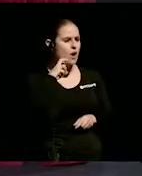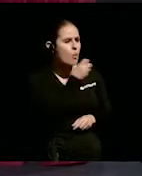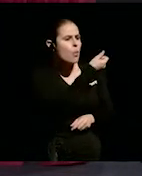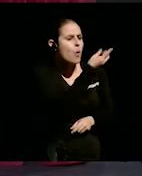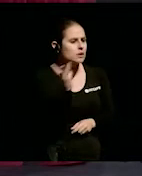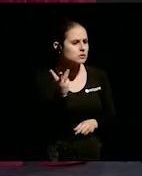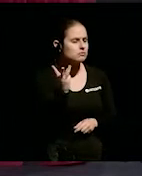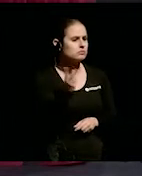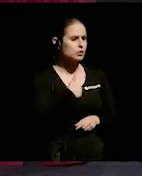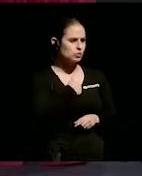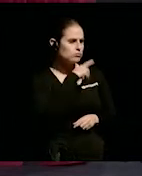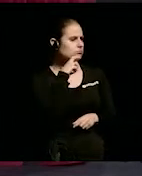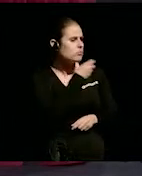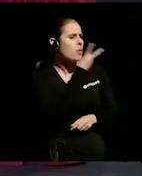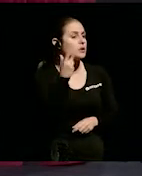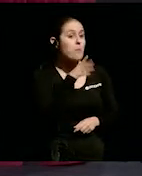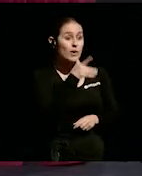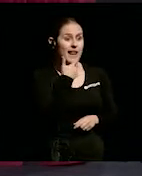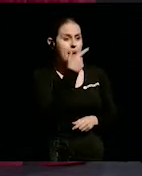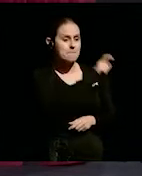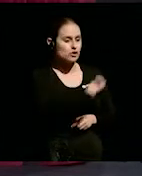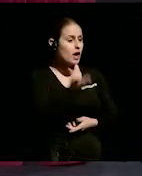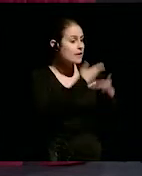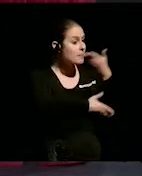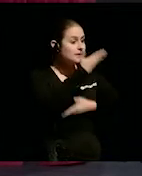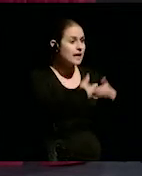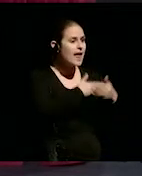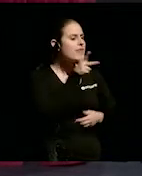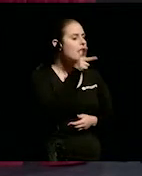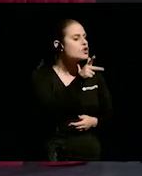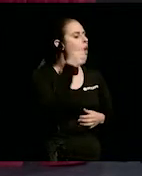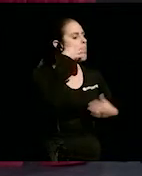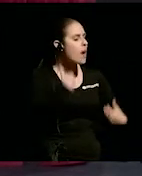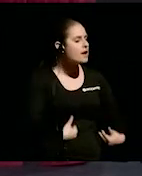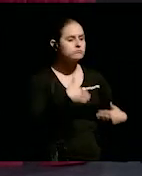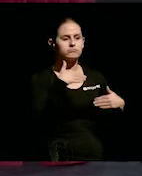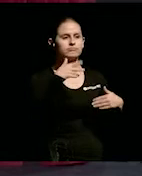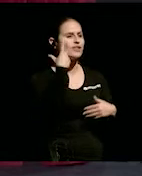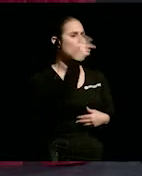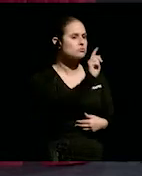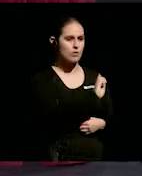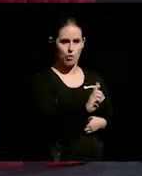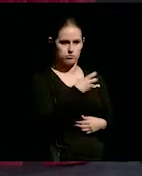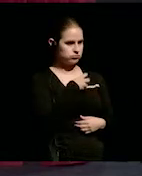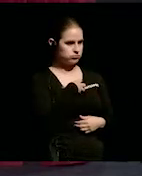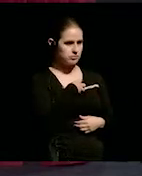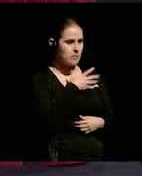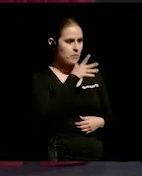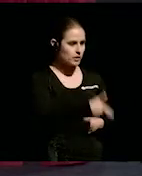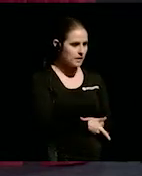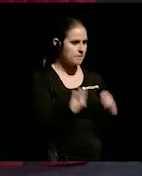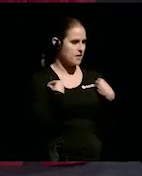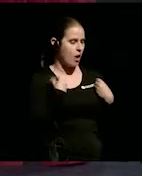les nieguen a las personas discapacitadas sus derechos humanos y la habilidad de vivir seguramente sus vidas.